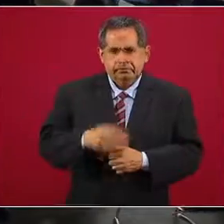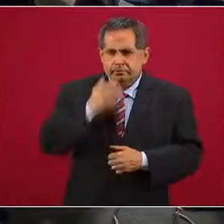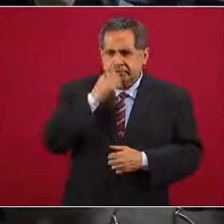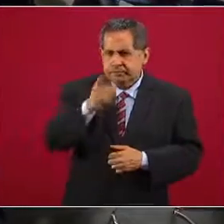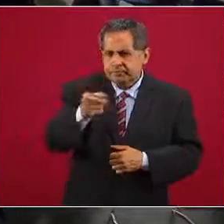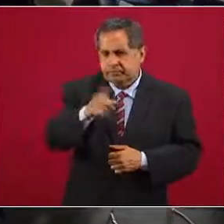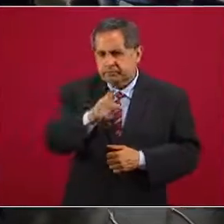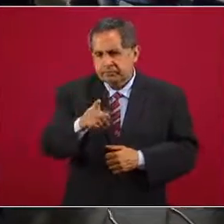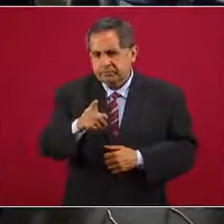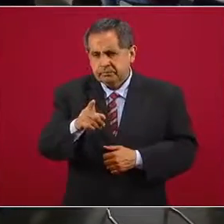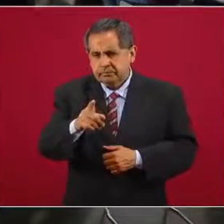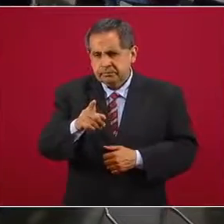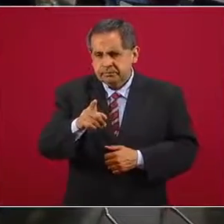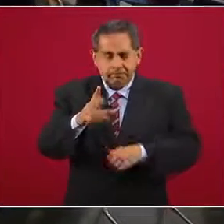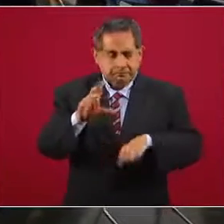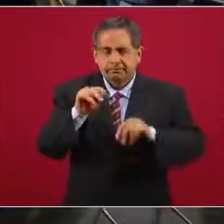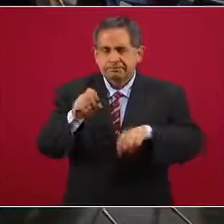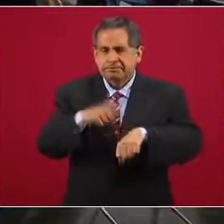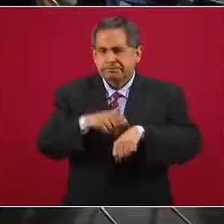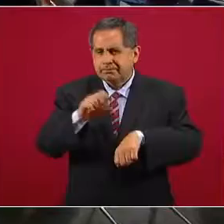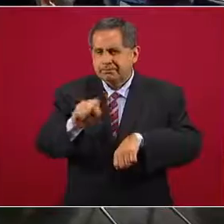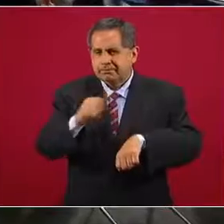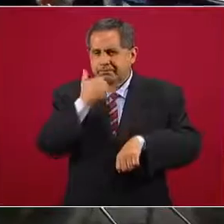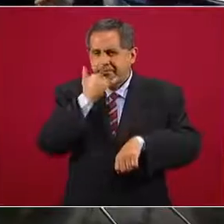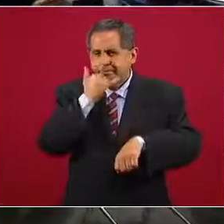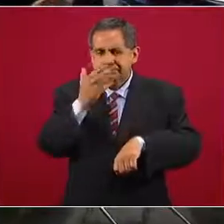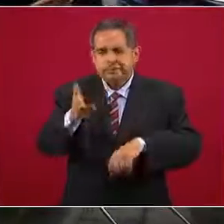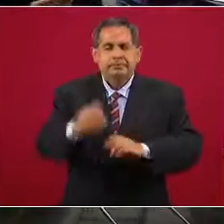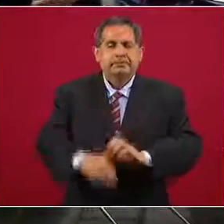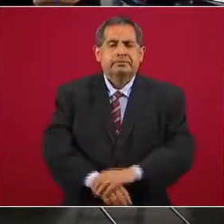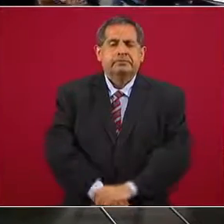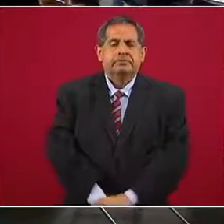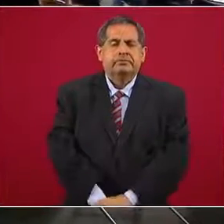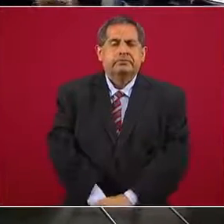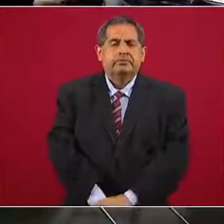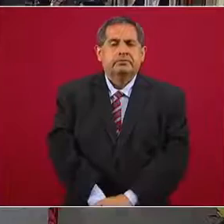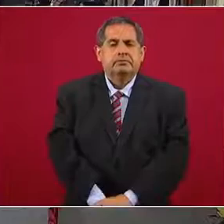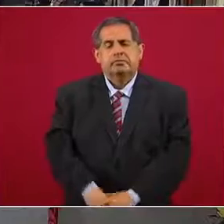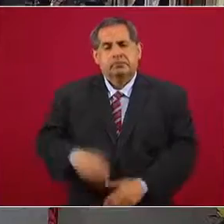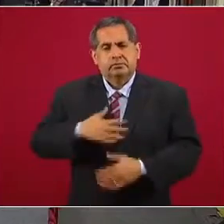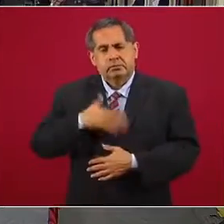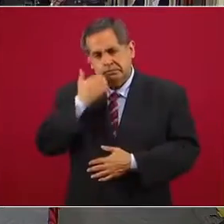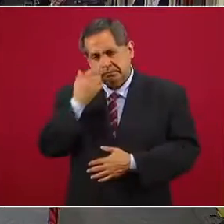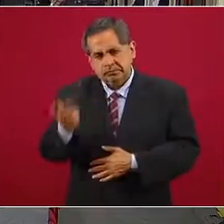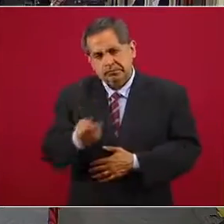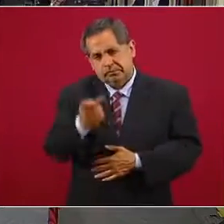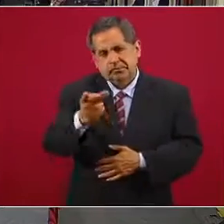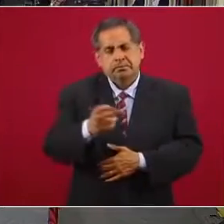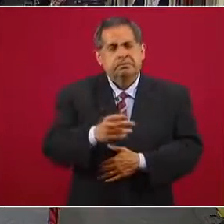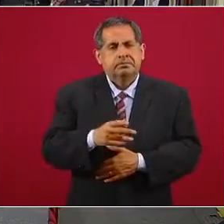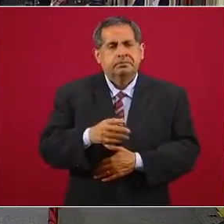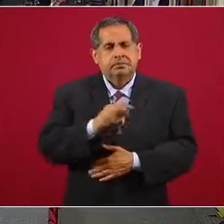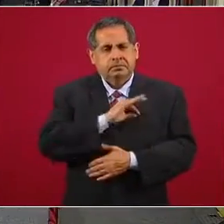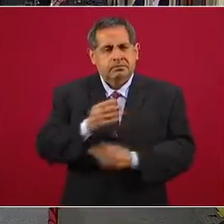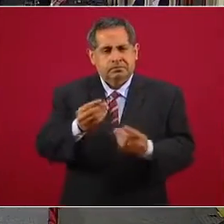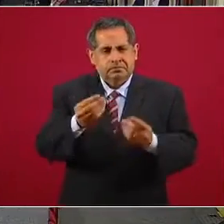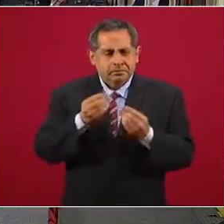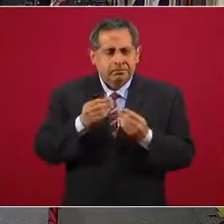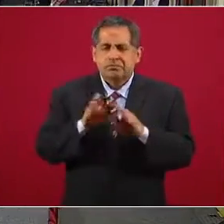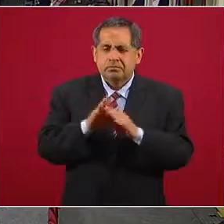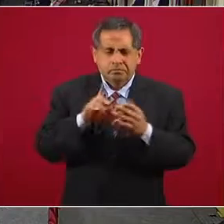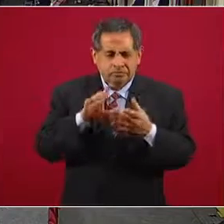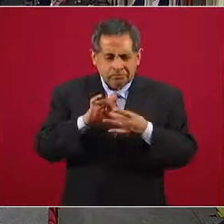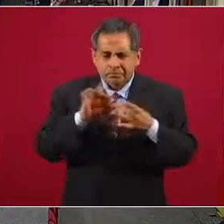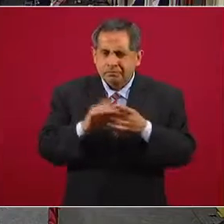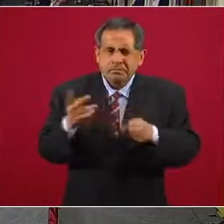después, porque no te va a alcanzar. Ya. Yo quiero preguntarle si puede darnos una